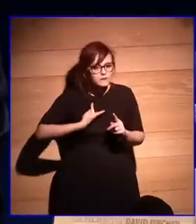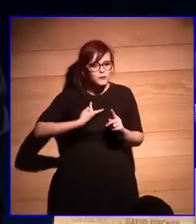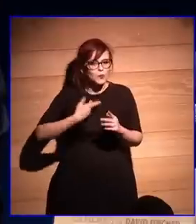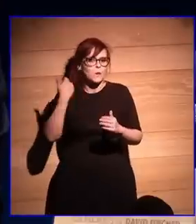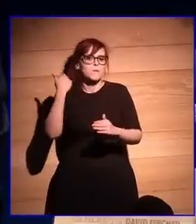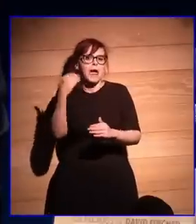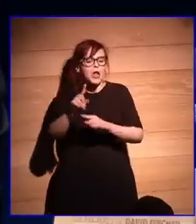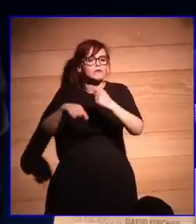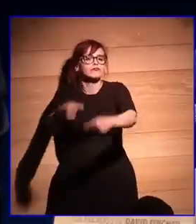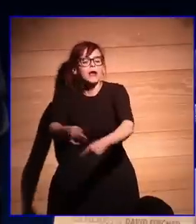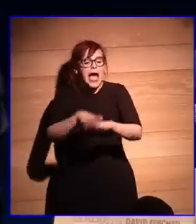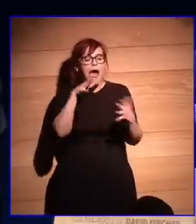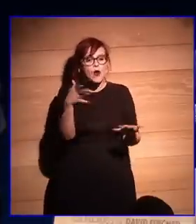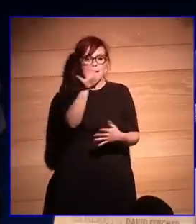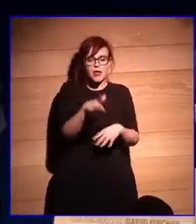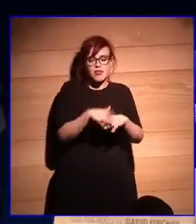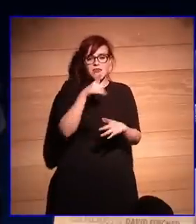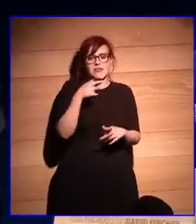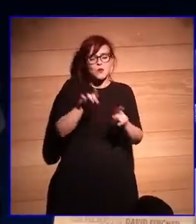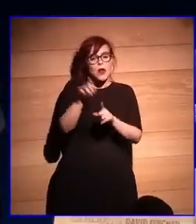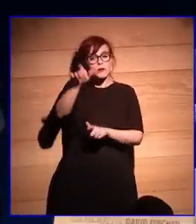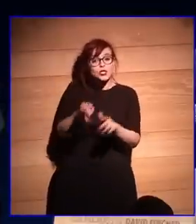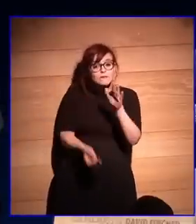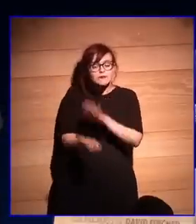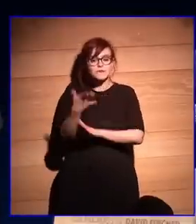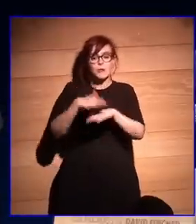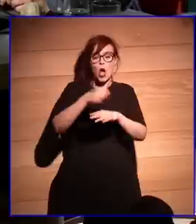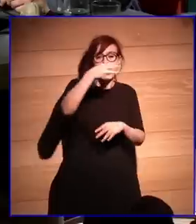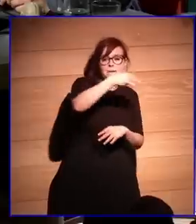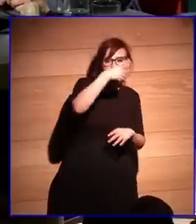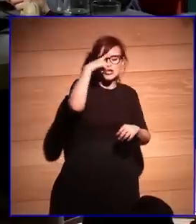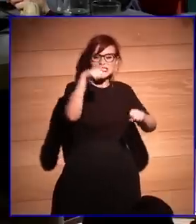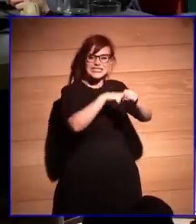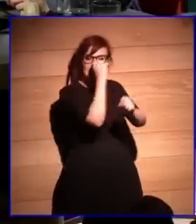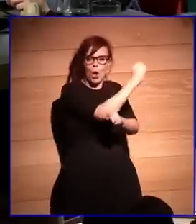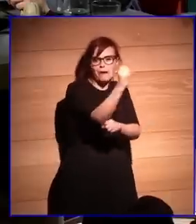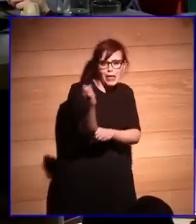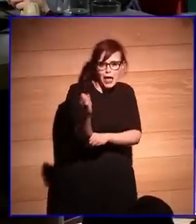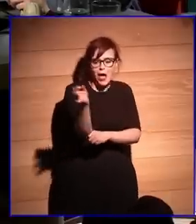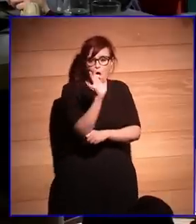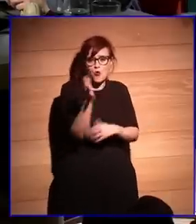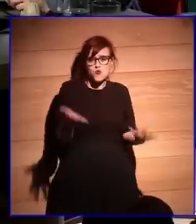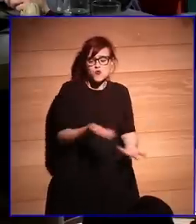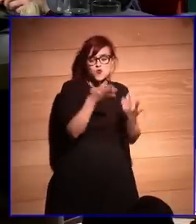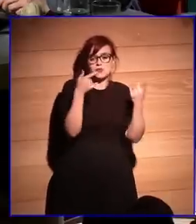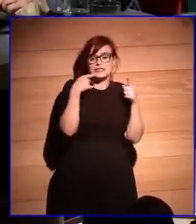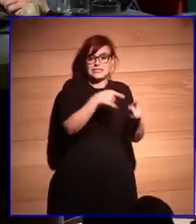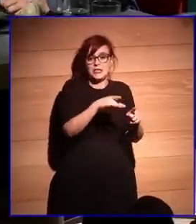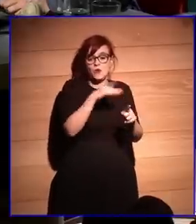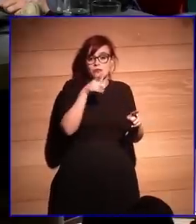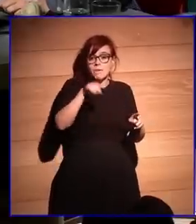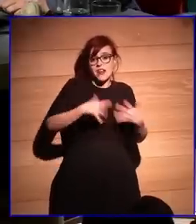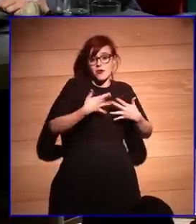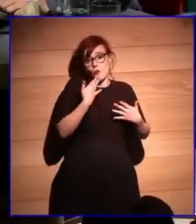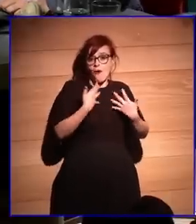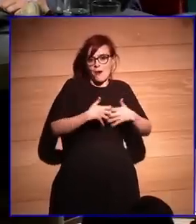estamos viendo más malditos que malos. Pero es que en el caso de M o de un psicópata, es que ya viene maldito de